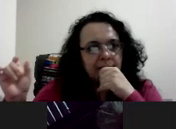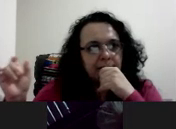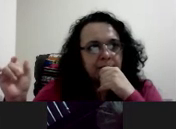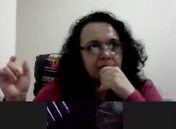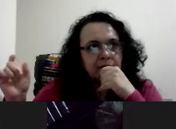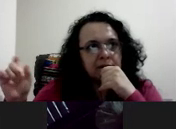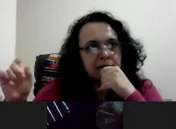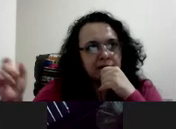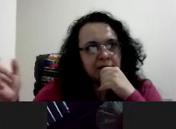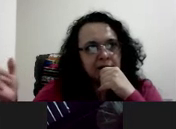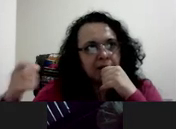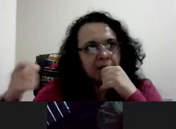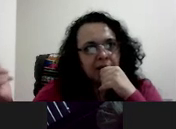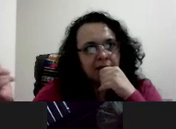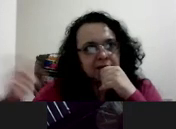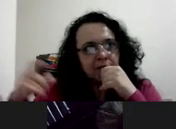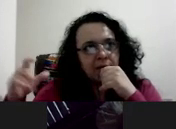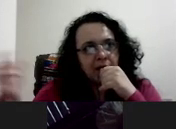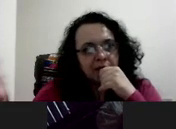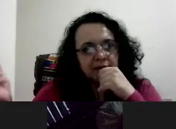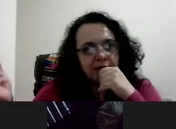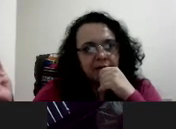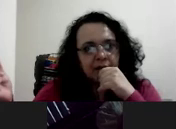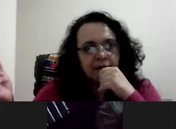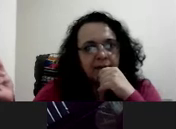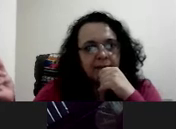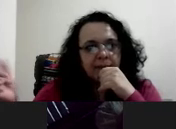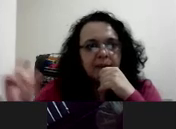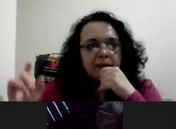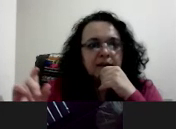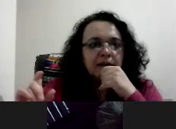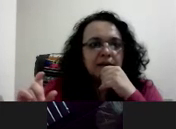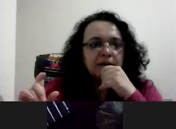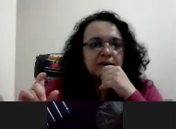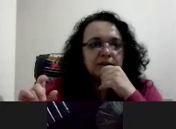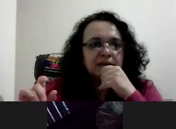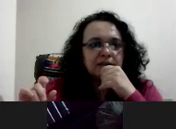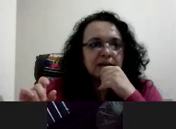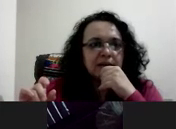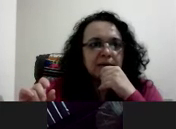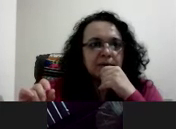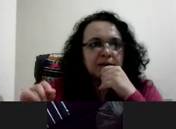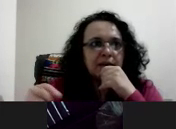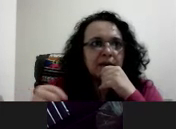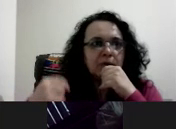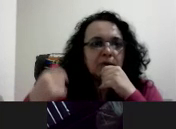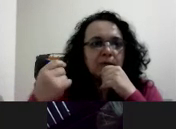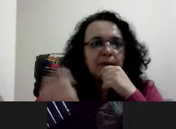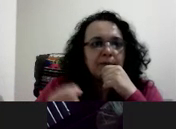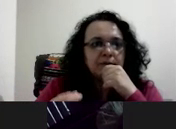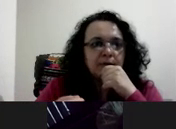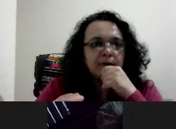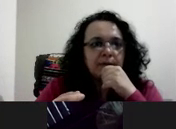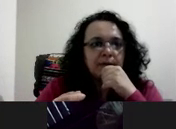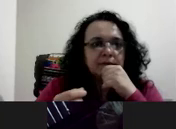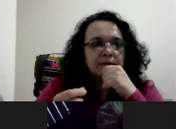agreement del verbo, que en S o ES al final. Entonces, o sea que cuando